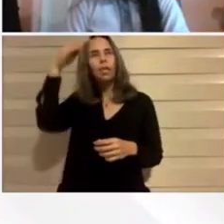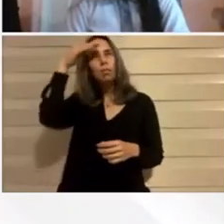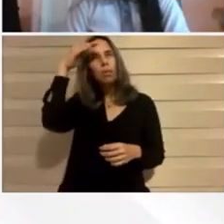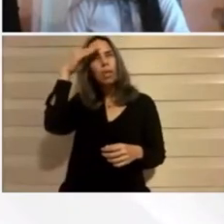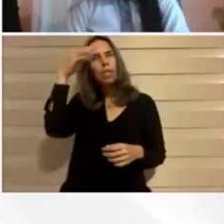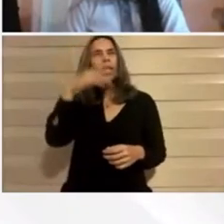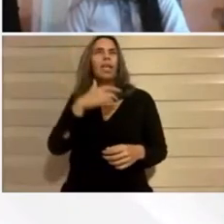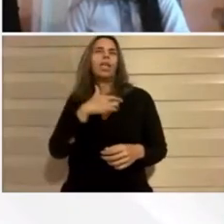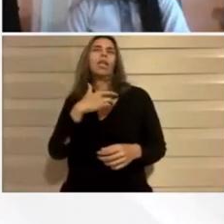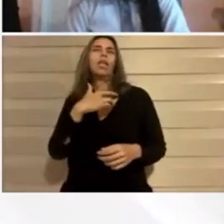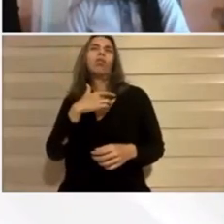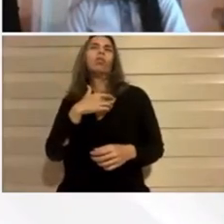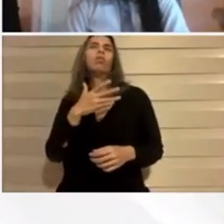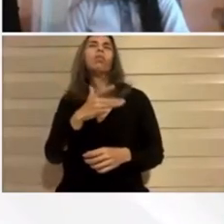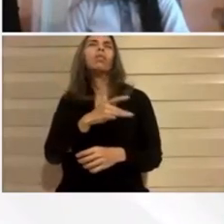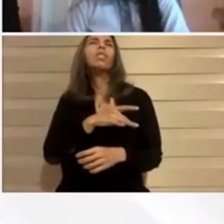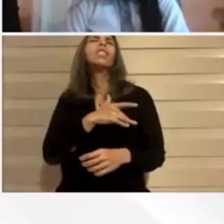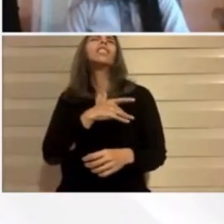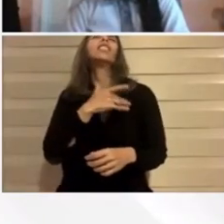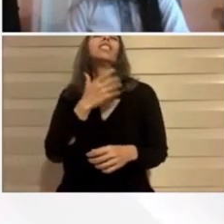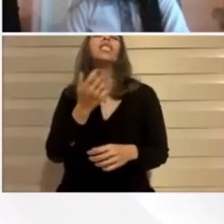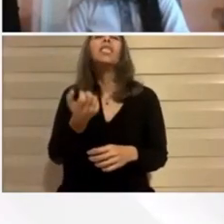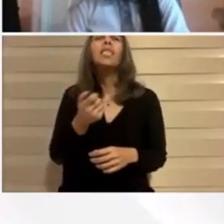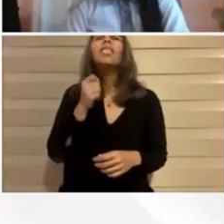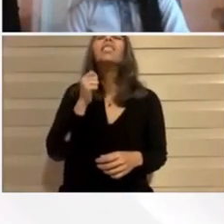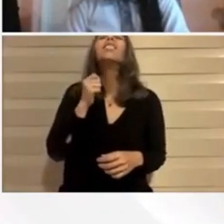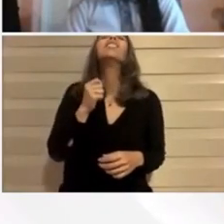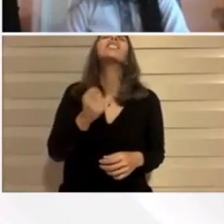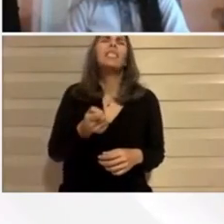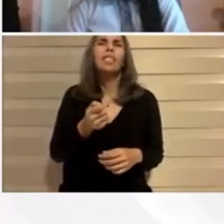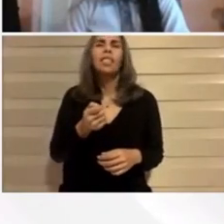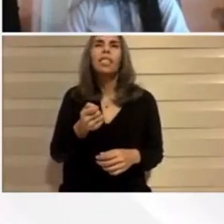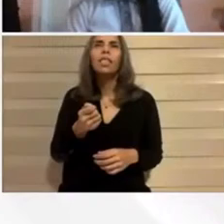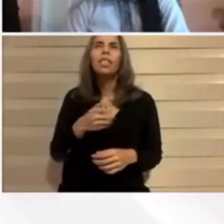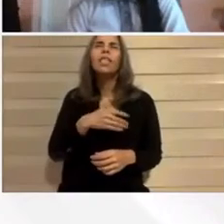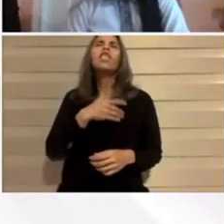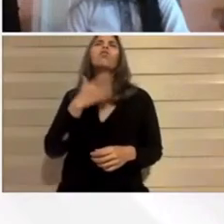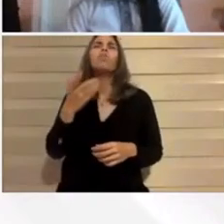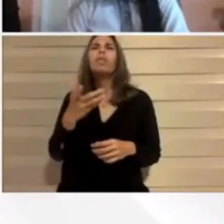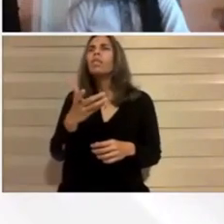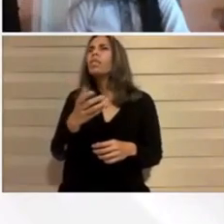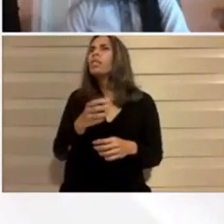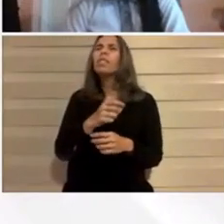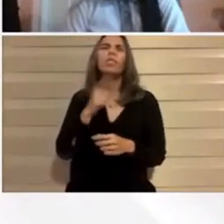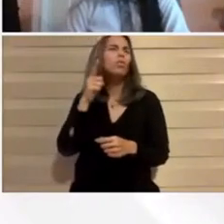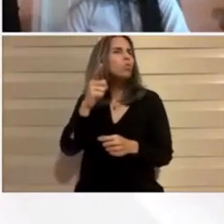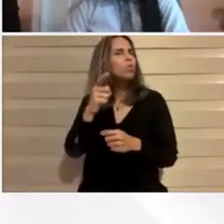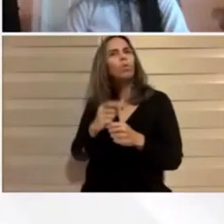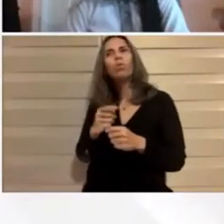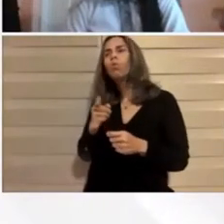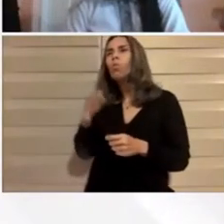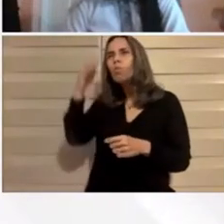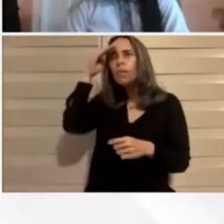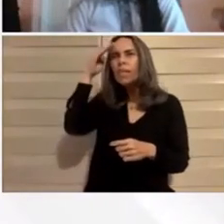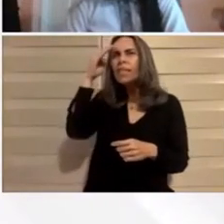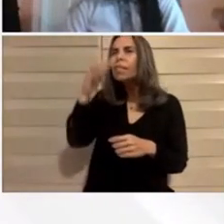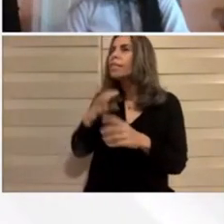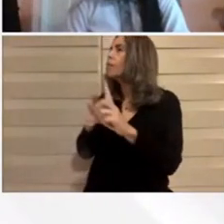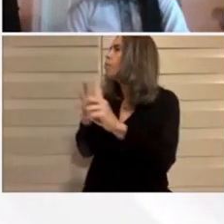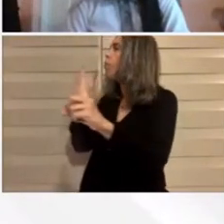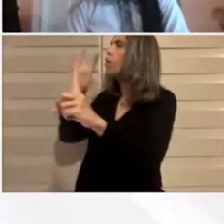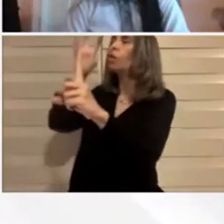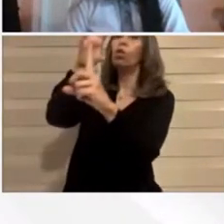detengan, que no se frenen, que no piensen que porque hoy no lo tienen al alcance, no lo puedan lograr. Creo